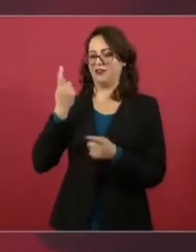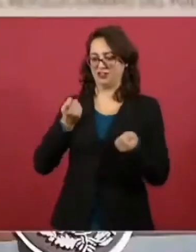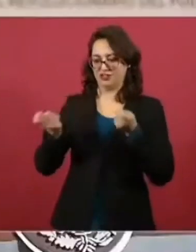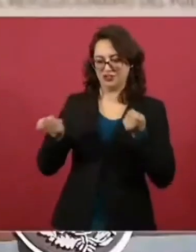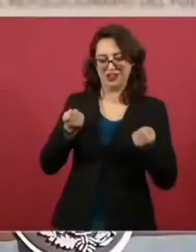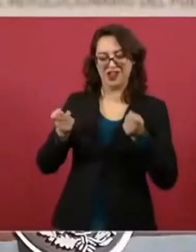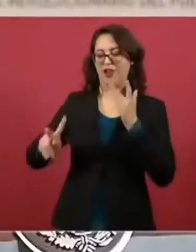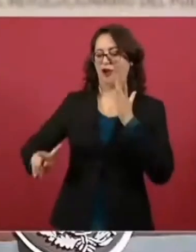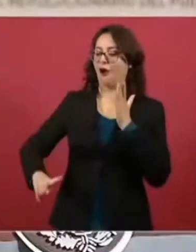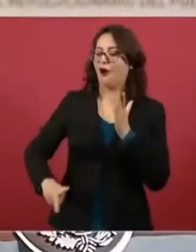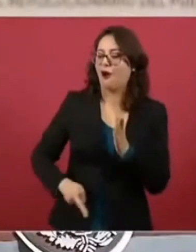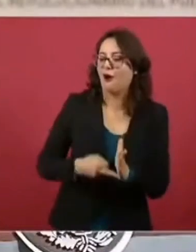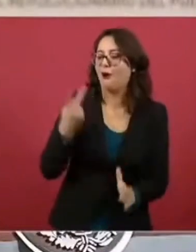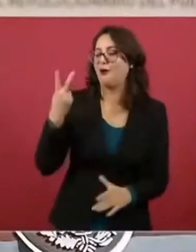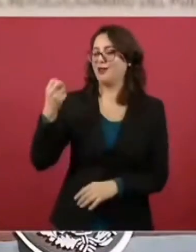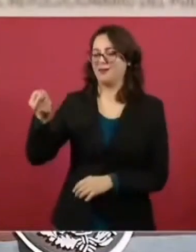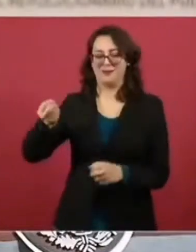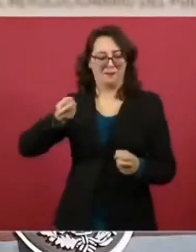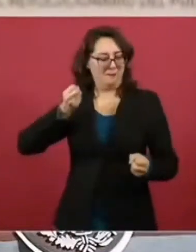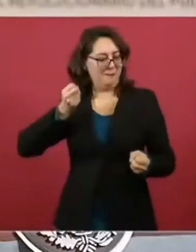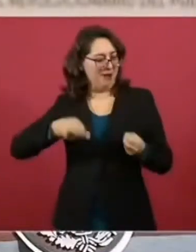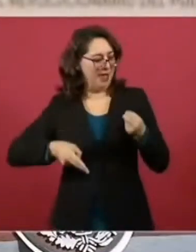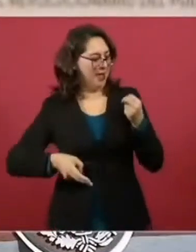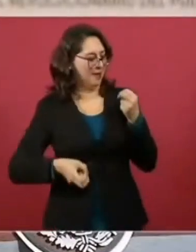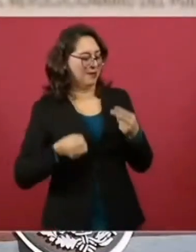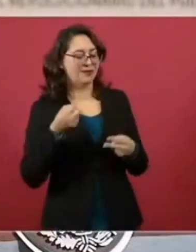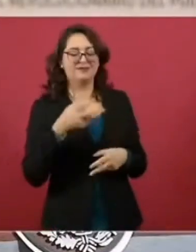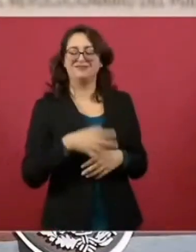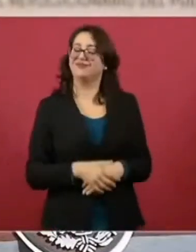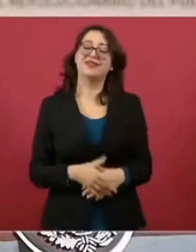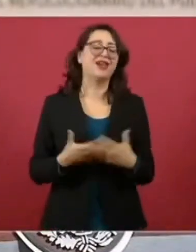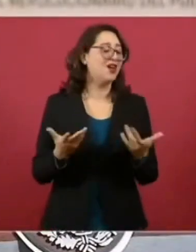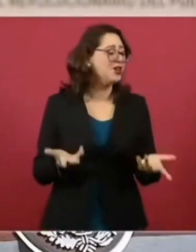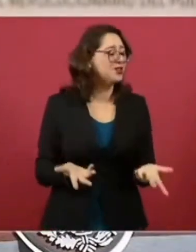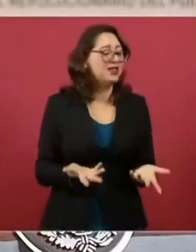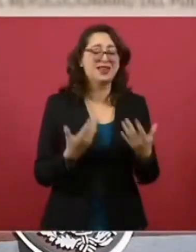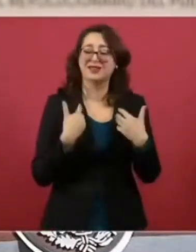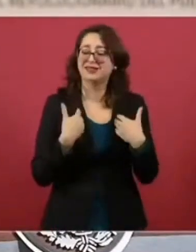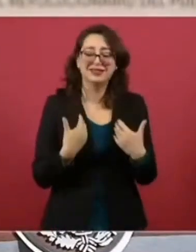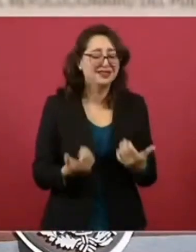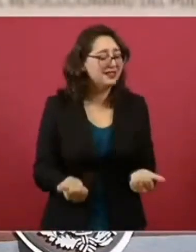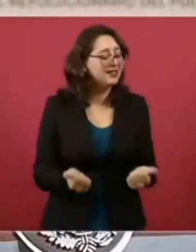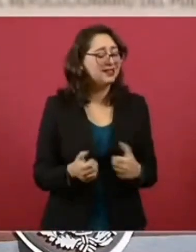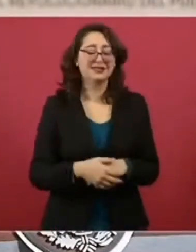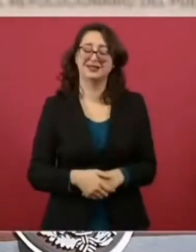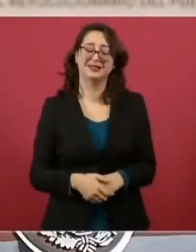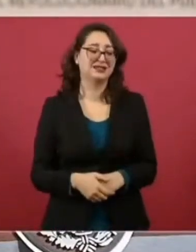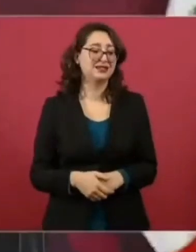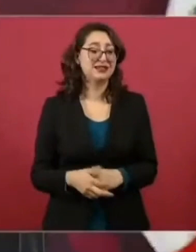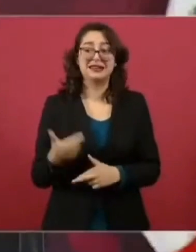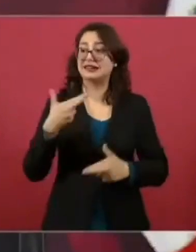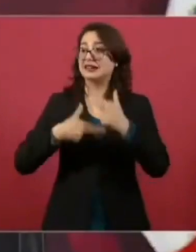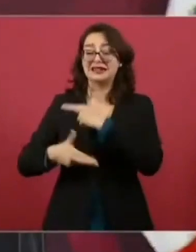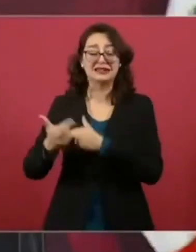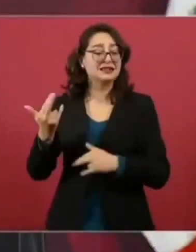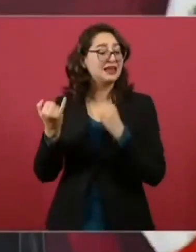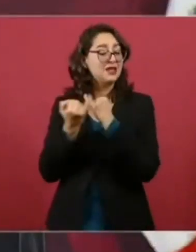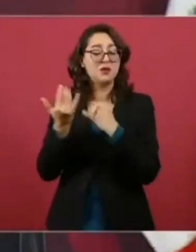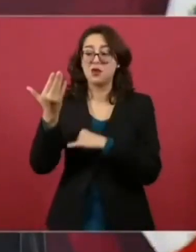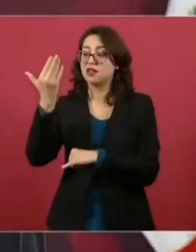vamos a regresar a lo de antes. Ya no va a ser lo mismo,